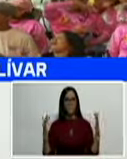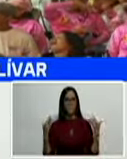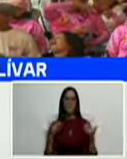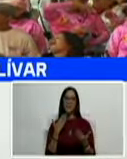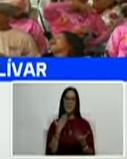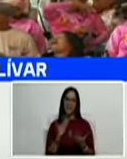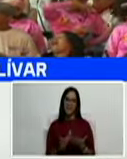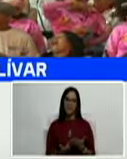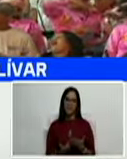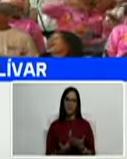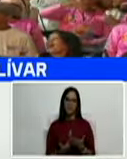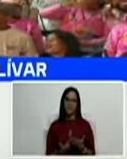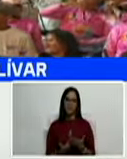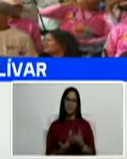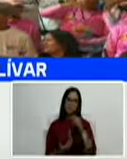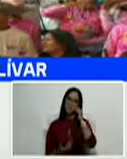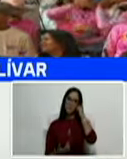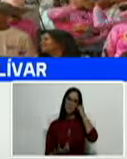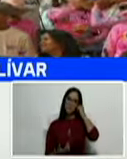Gracias.